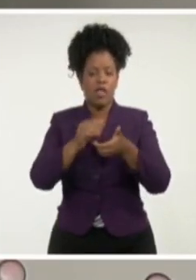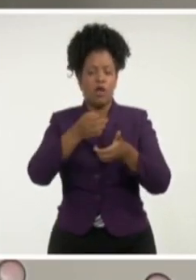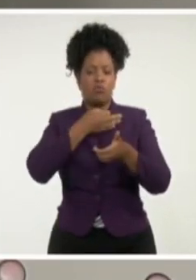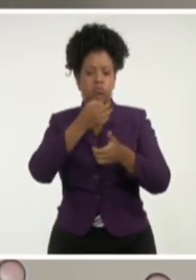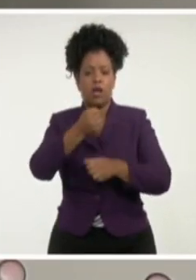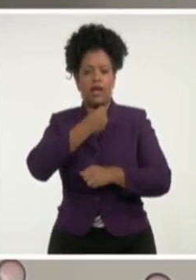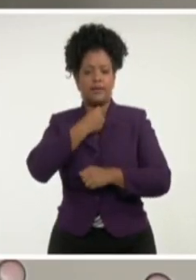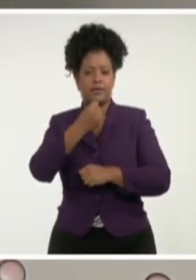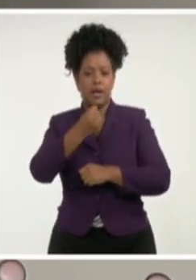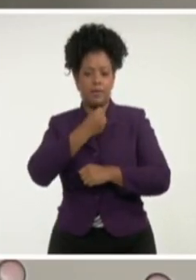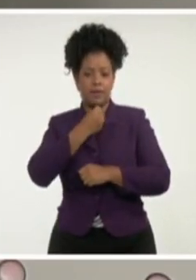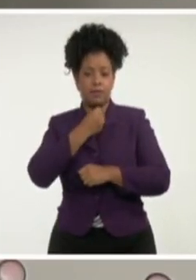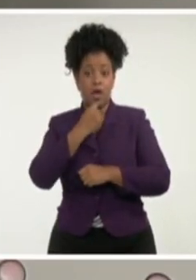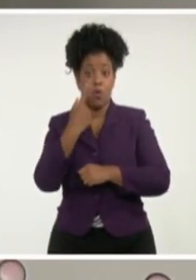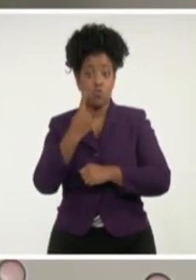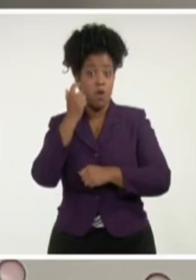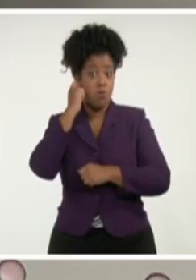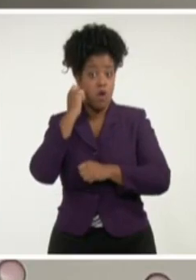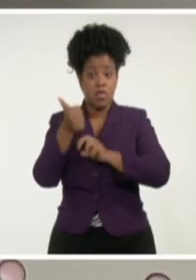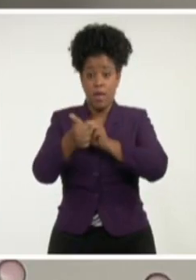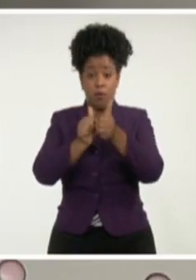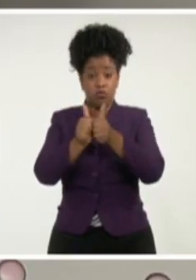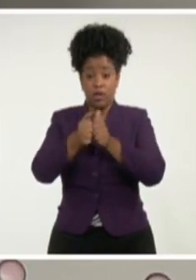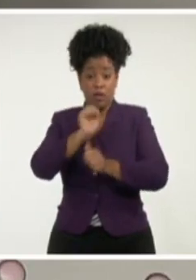a la multicampeona mundial Omara Durán.